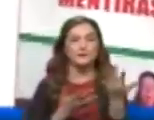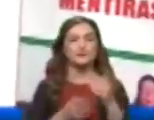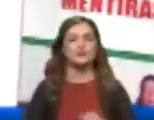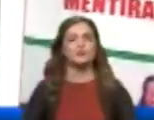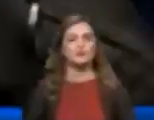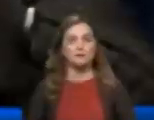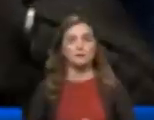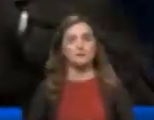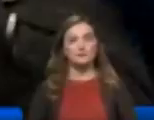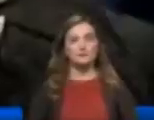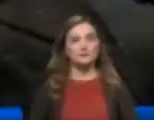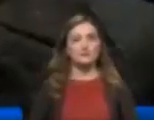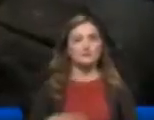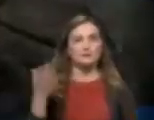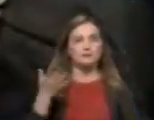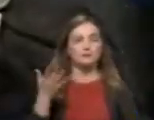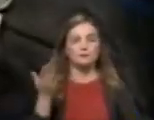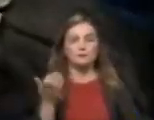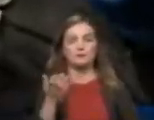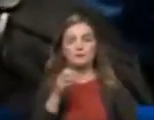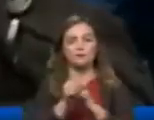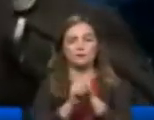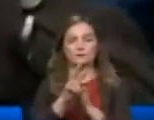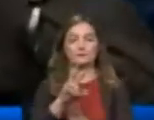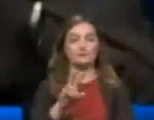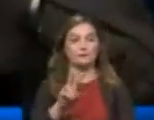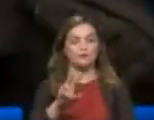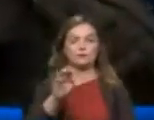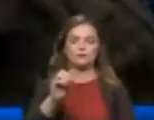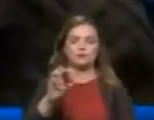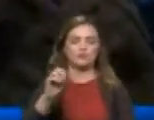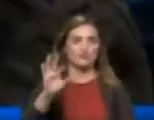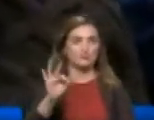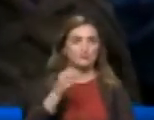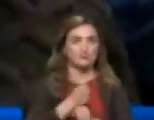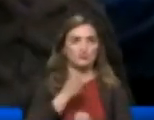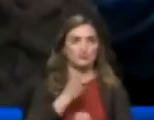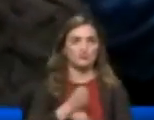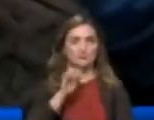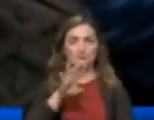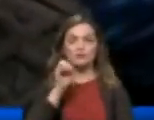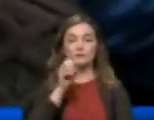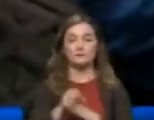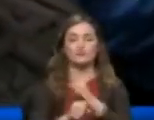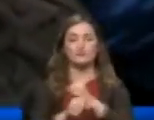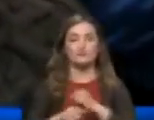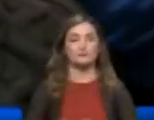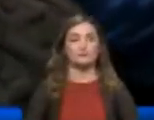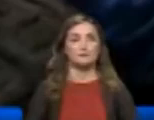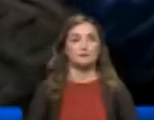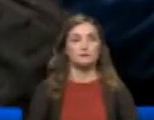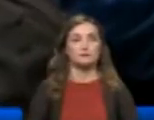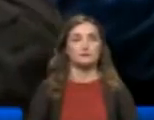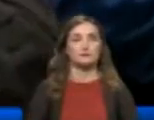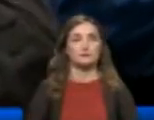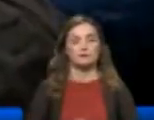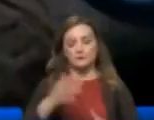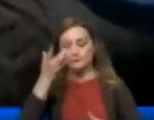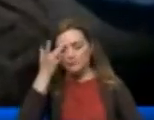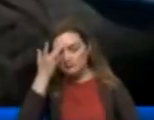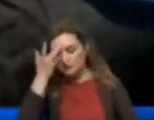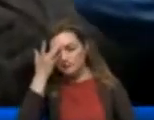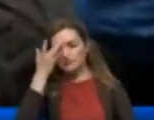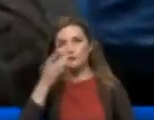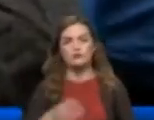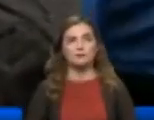esperan. Soy maestra jubilada en el 2009. Trabajé 40 años. Estoy enferma, tengo